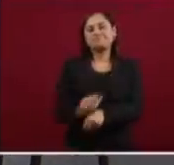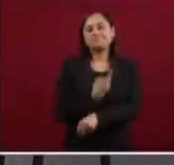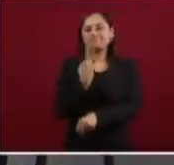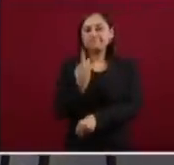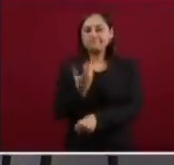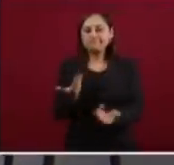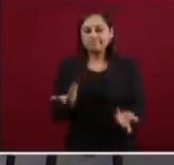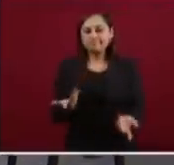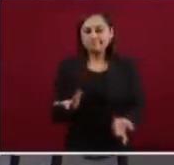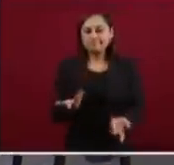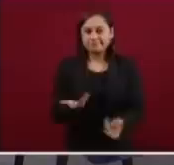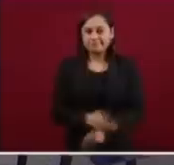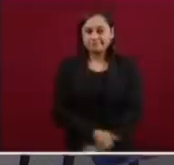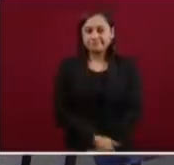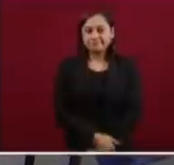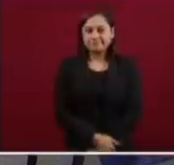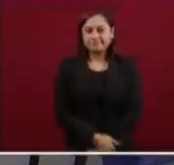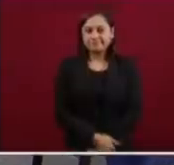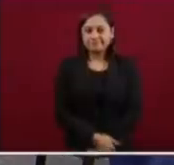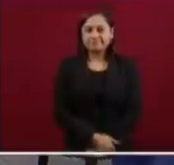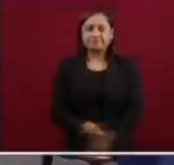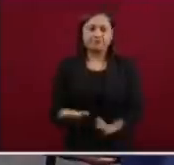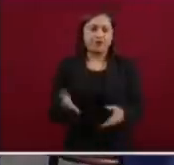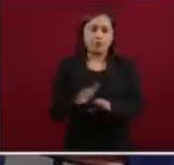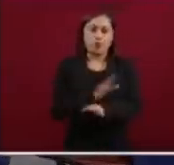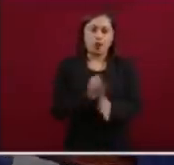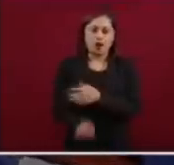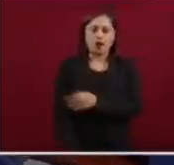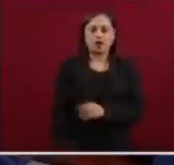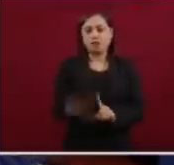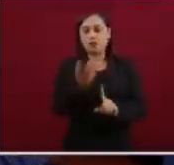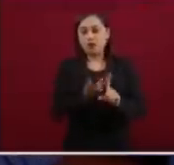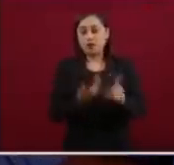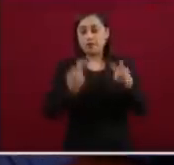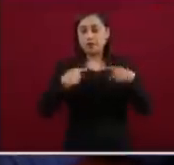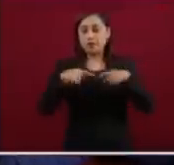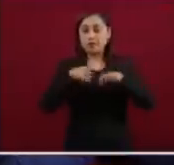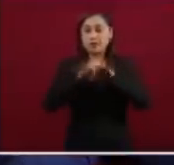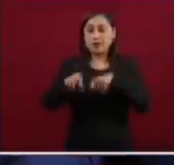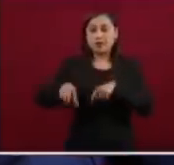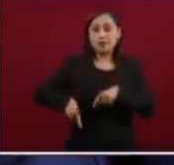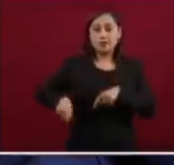sí el funcionario público se metía a los negocios